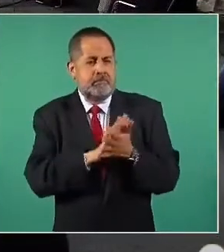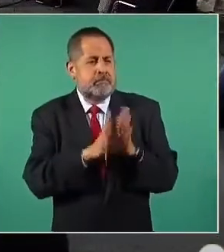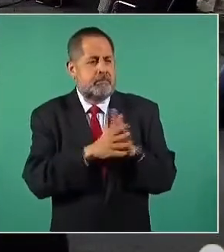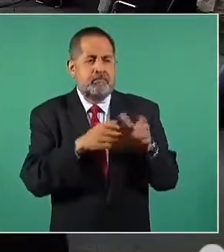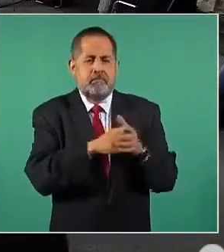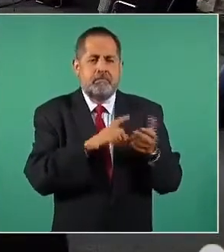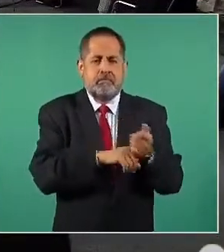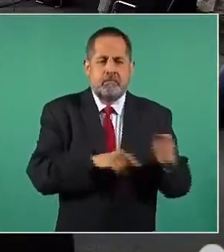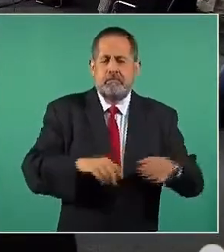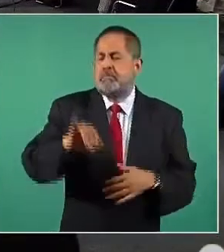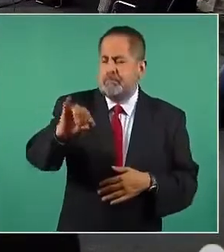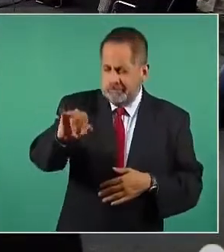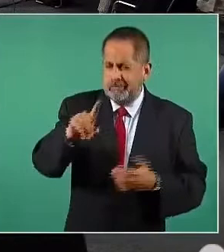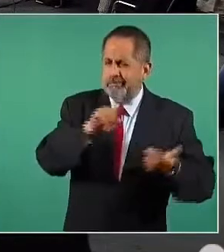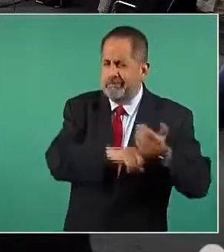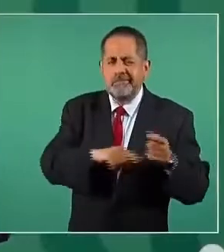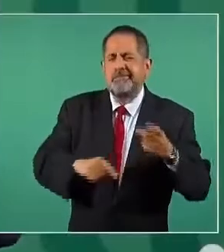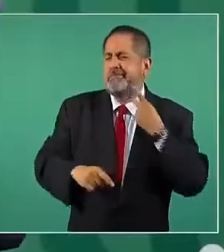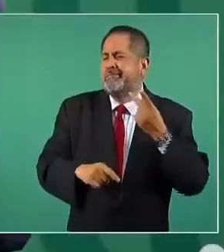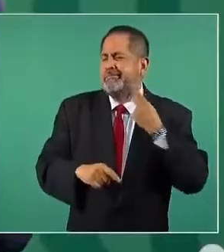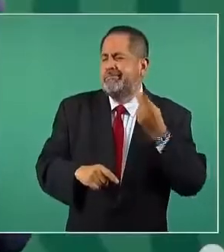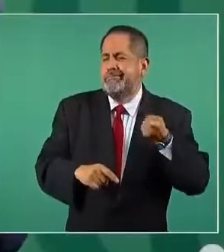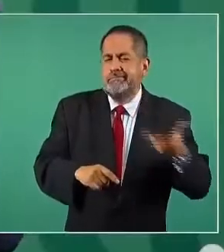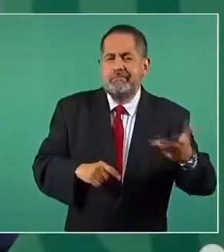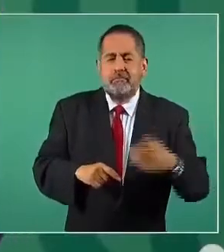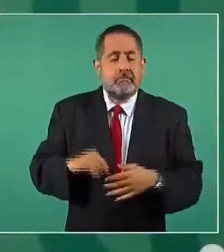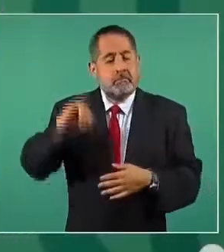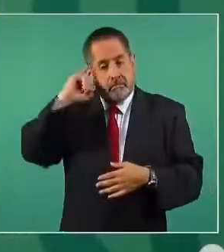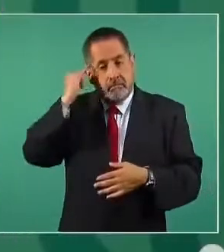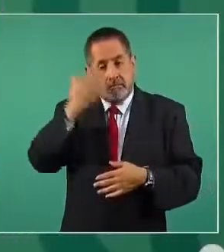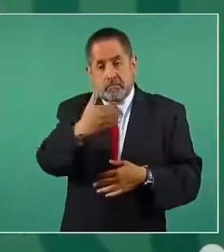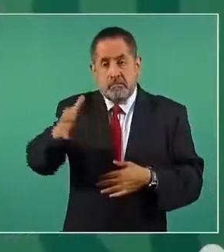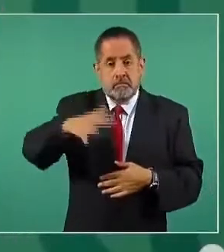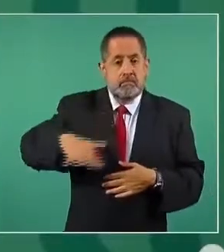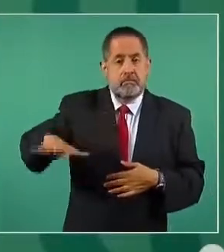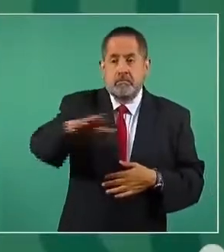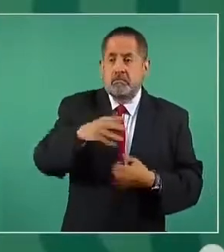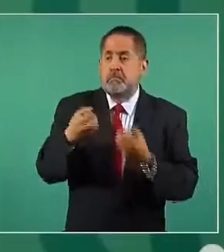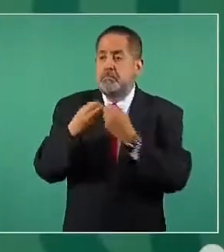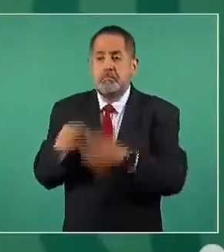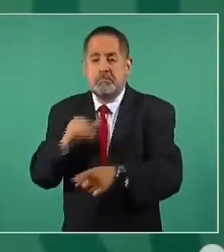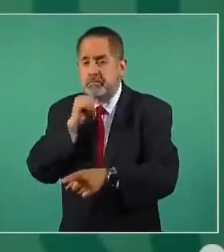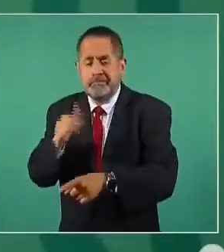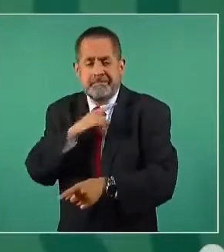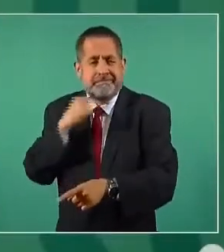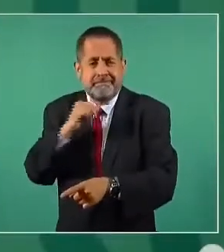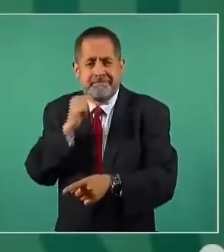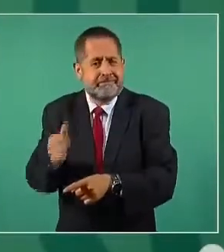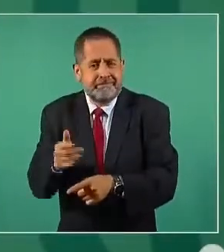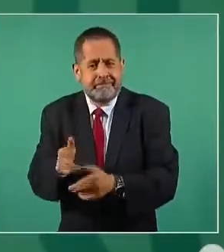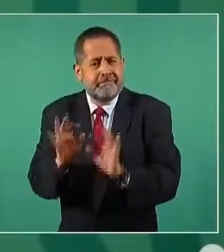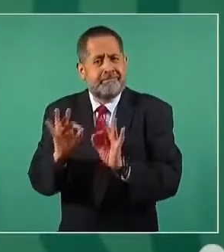son políticos. Son intereses políticos, porque los agricultores no van a ser perjudicados.